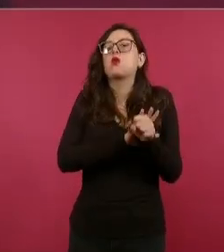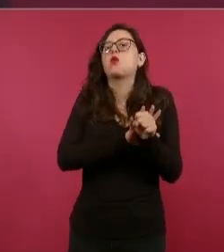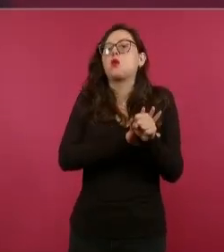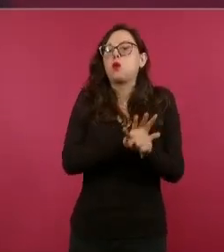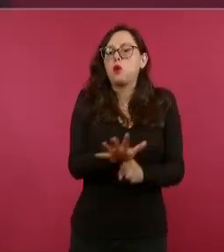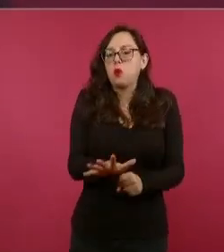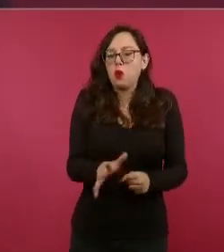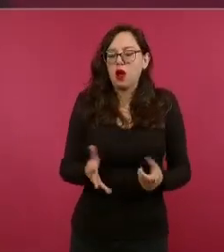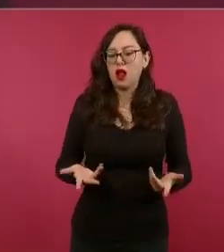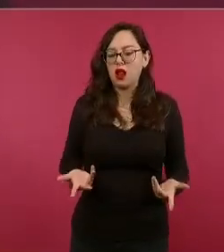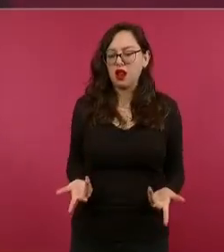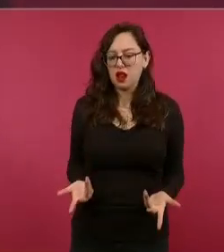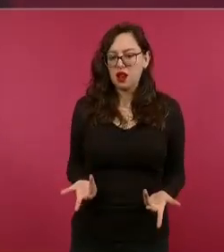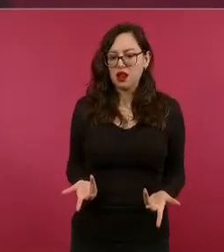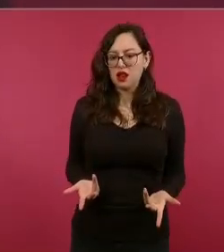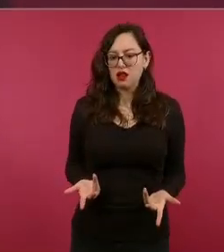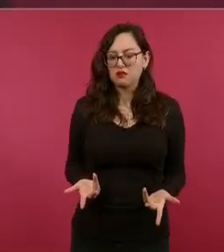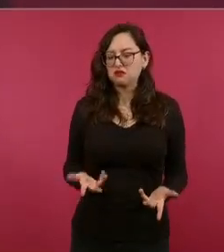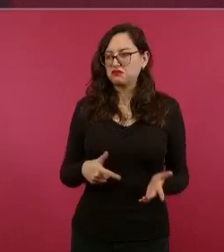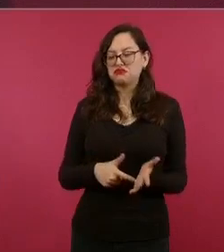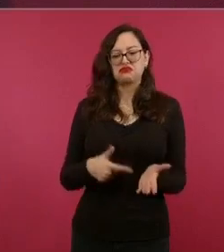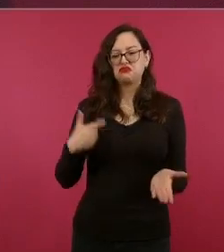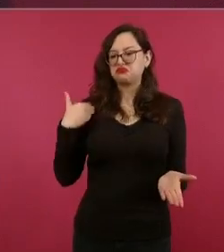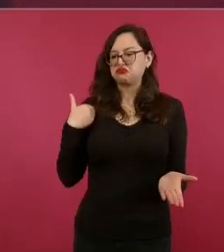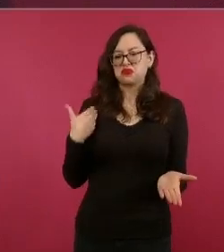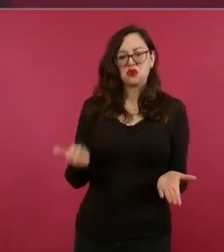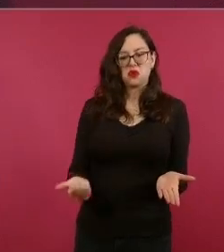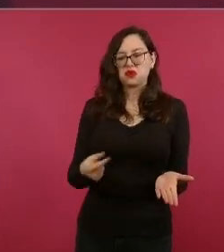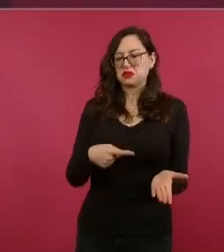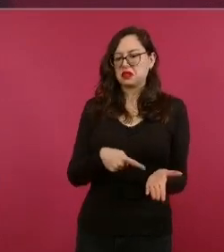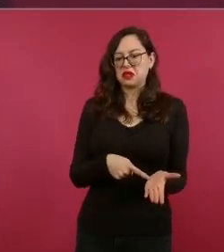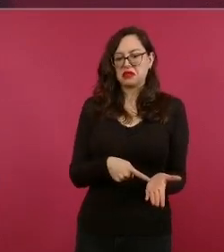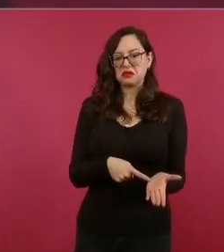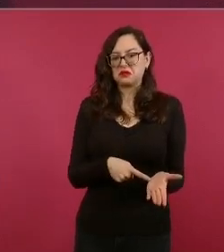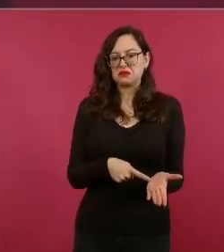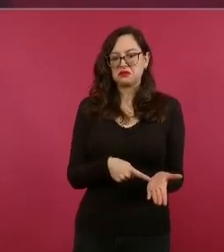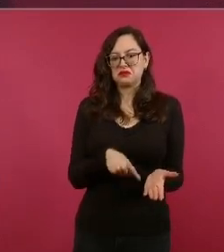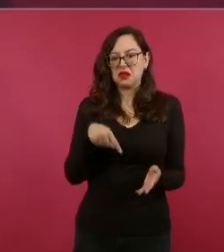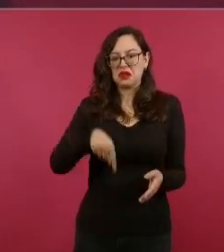qué es lo que resolvieron, cómo editamos